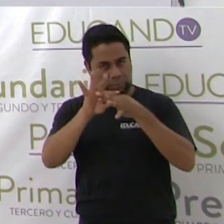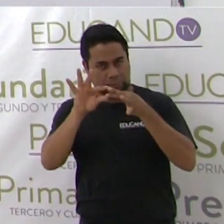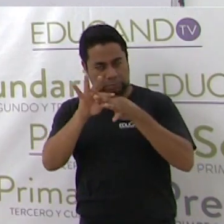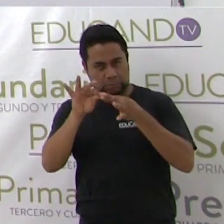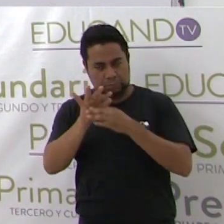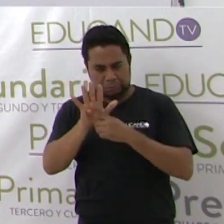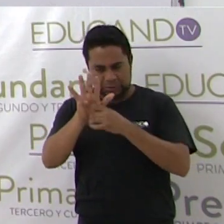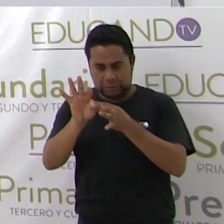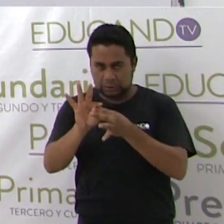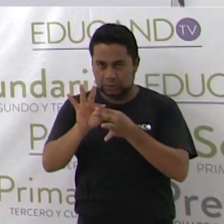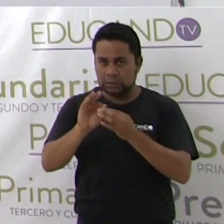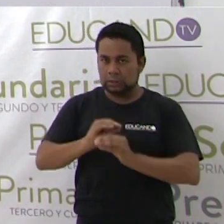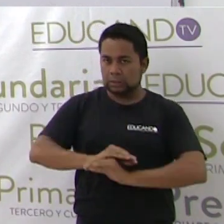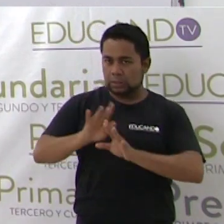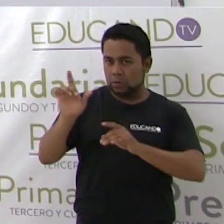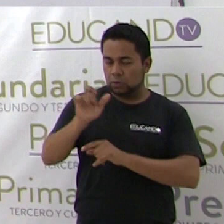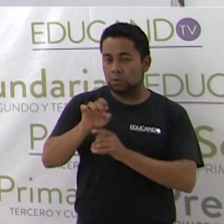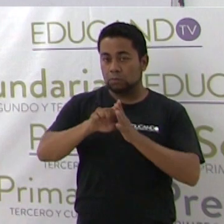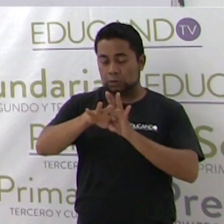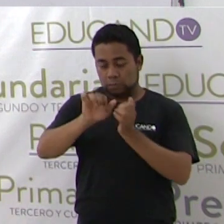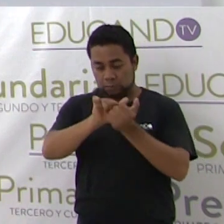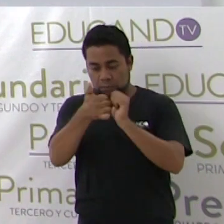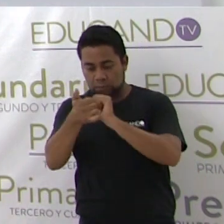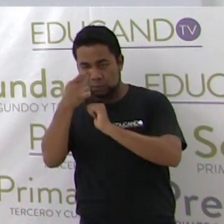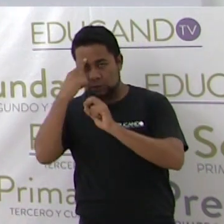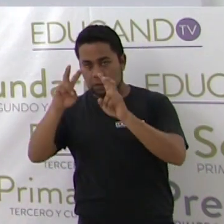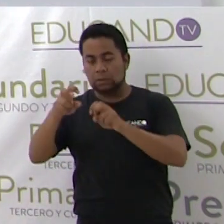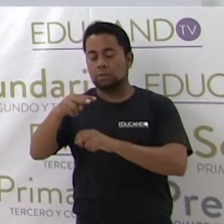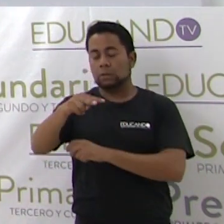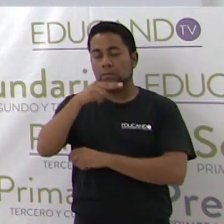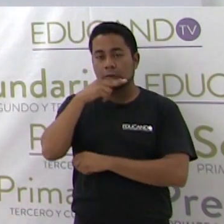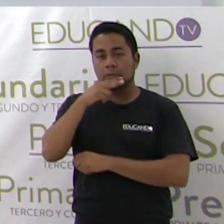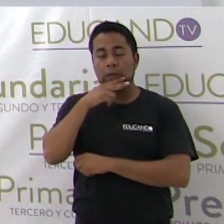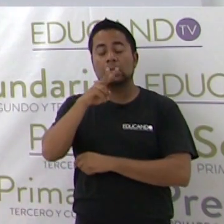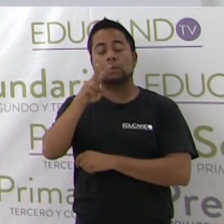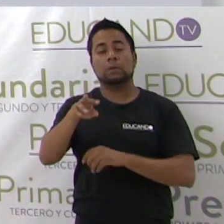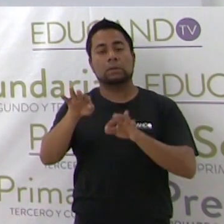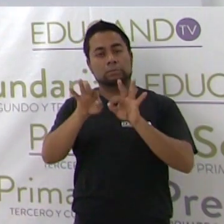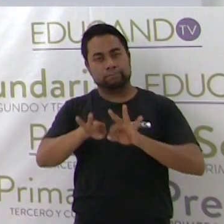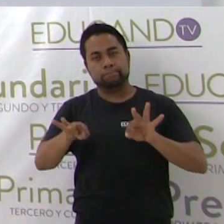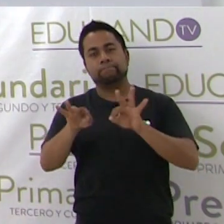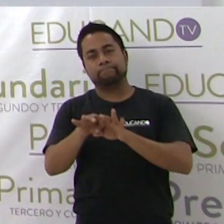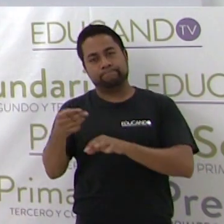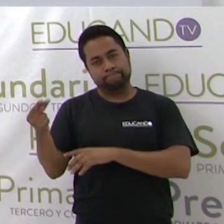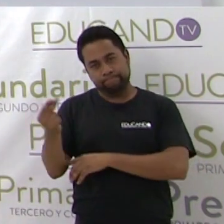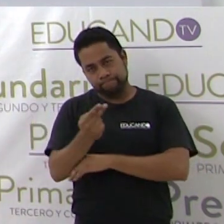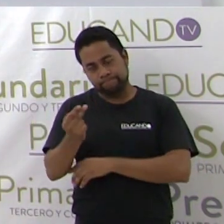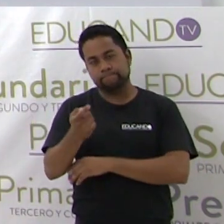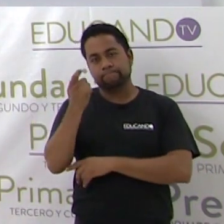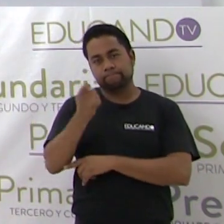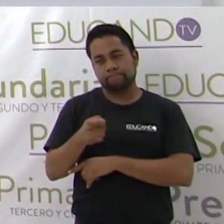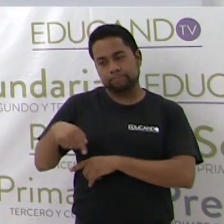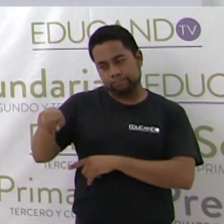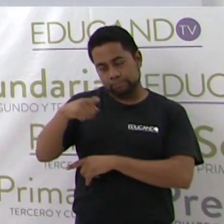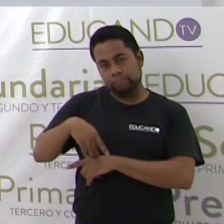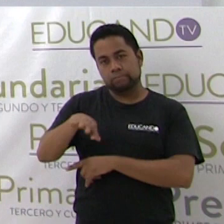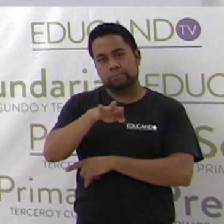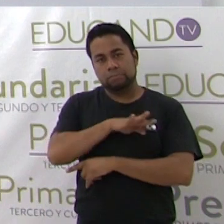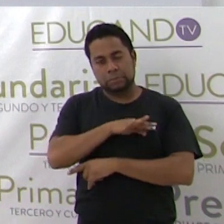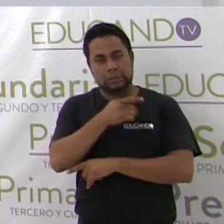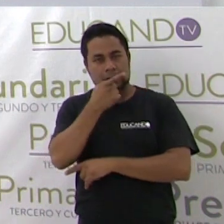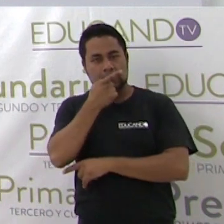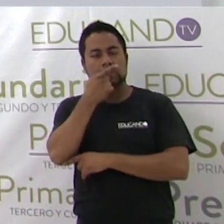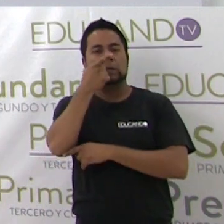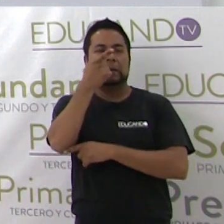al momento de hacer la conjugación de verbos es muy necesario e importante que tú puedas hacer